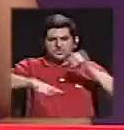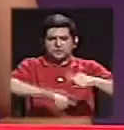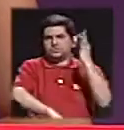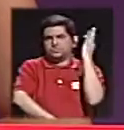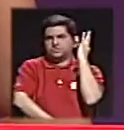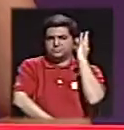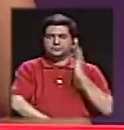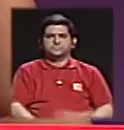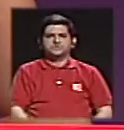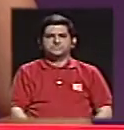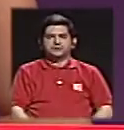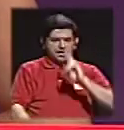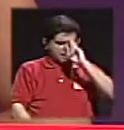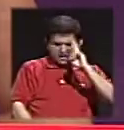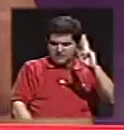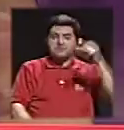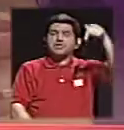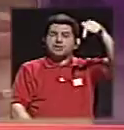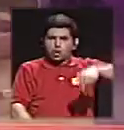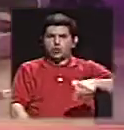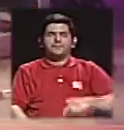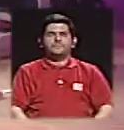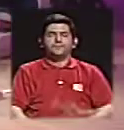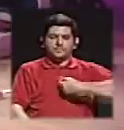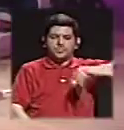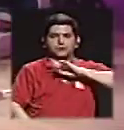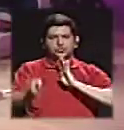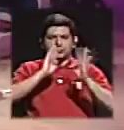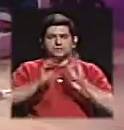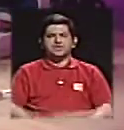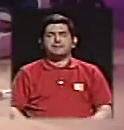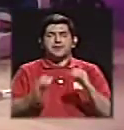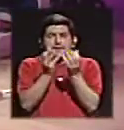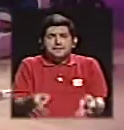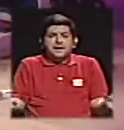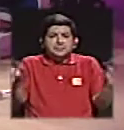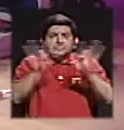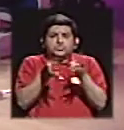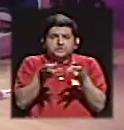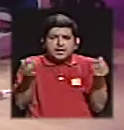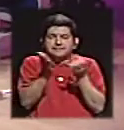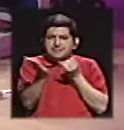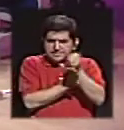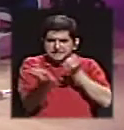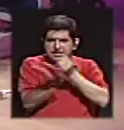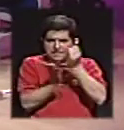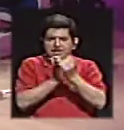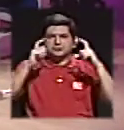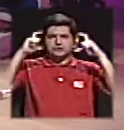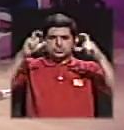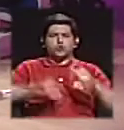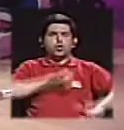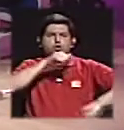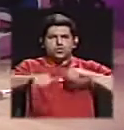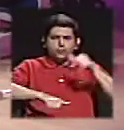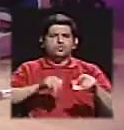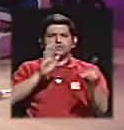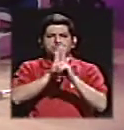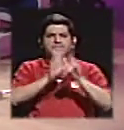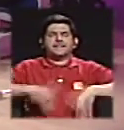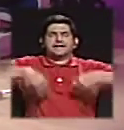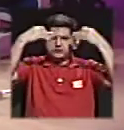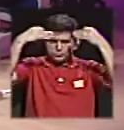mujeres. En Irreverencias, hoy vamos a hablar de los más relevantes resultados de una investigación titulada La lucha por el